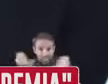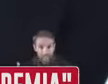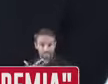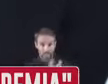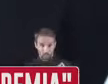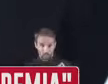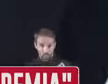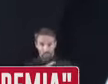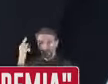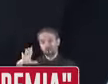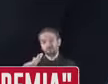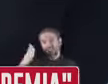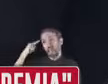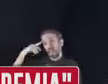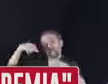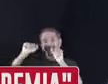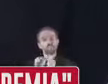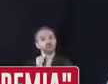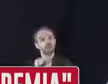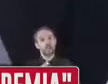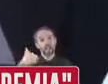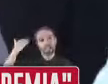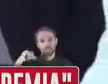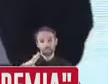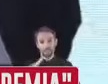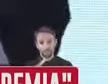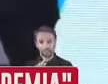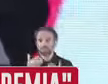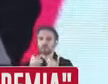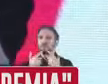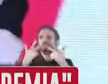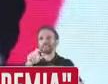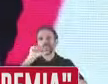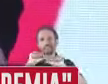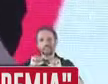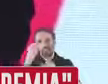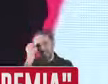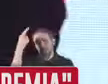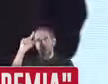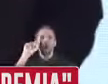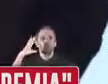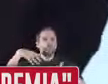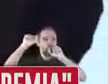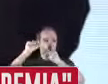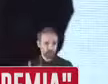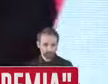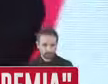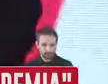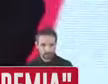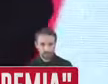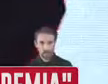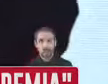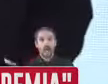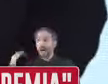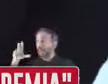no se habían descubierto o inventado no sé cómo se dice científicamente si las vacunas se inventan o se descubren se descubren posiblemente